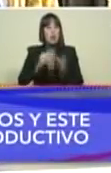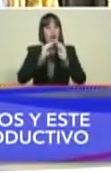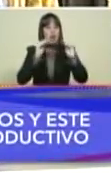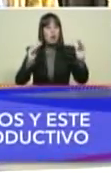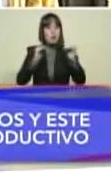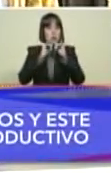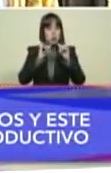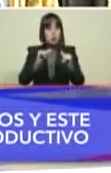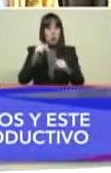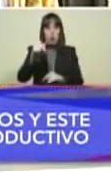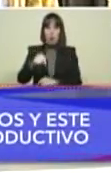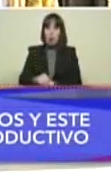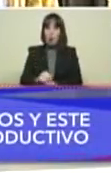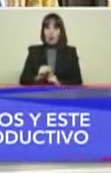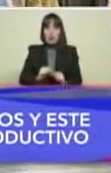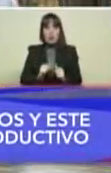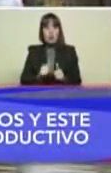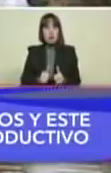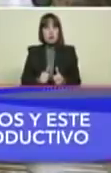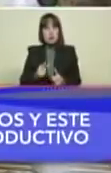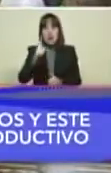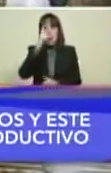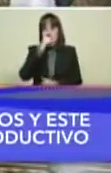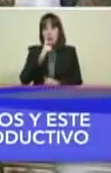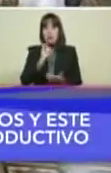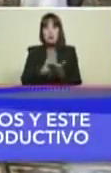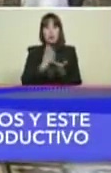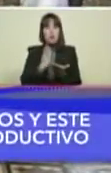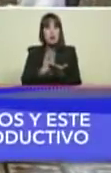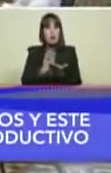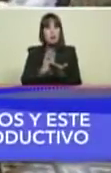anuncios hoy en el arranque del año escolar.